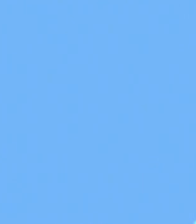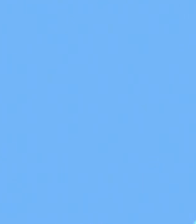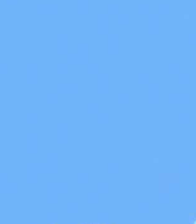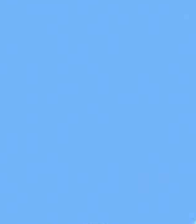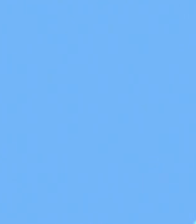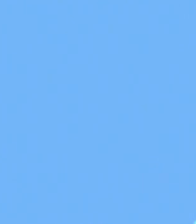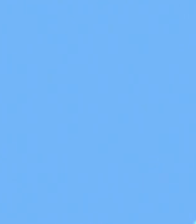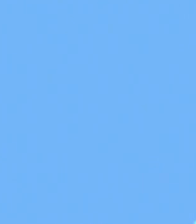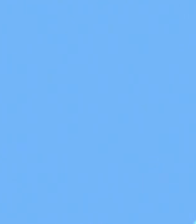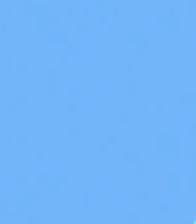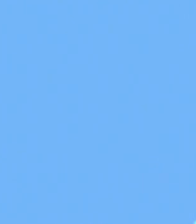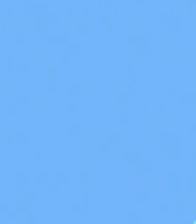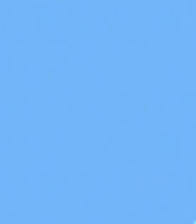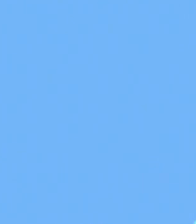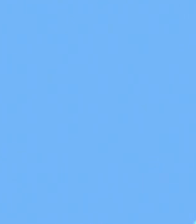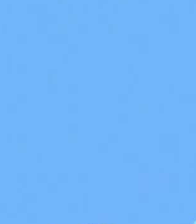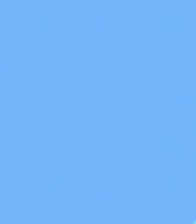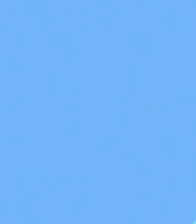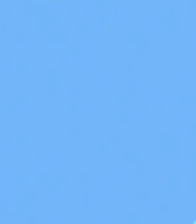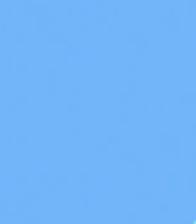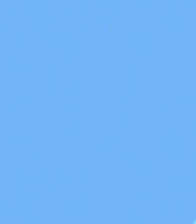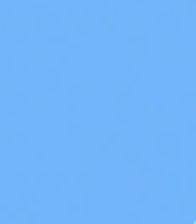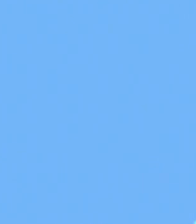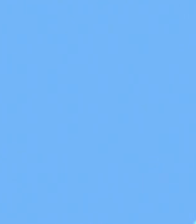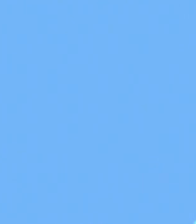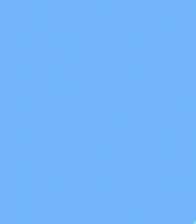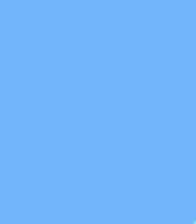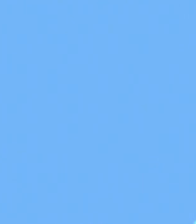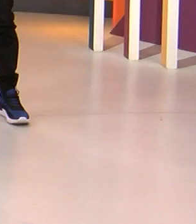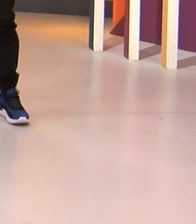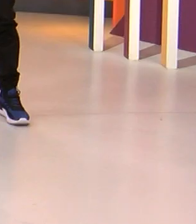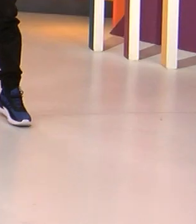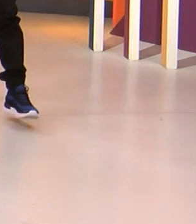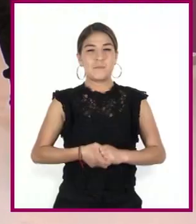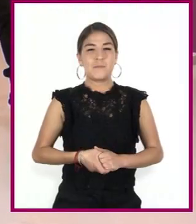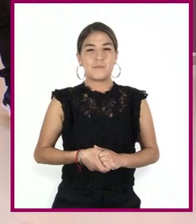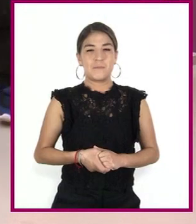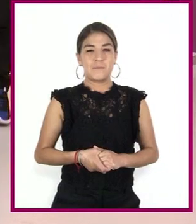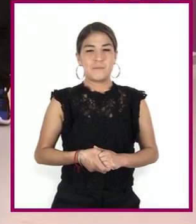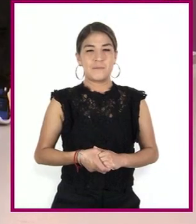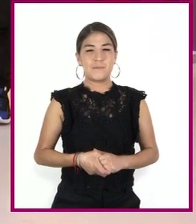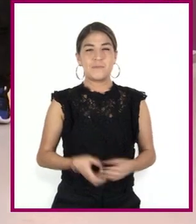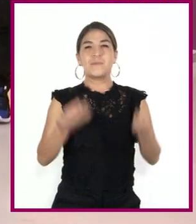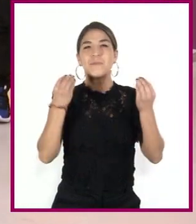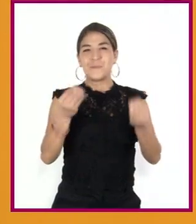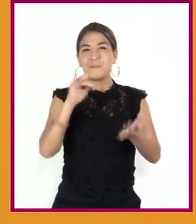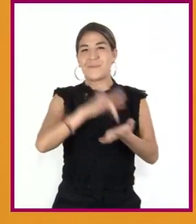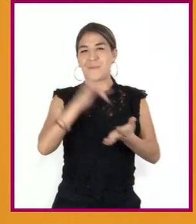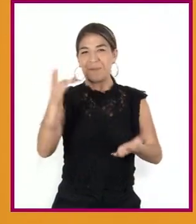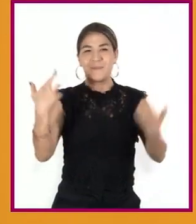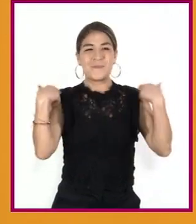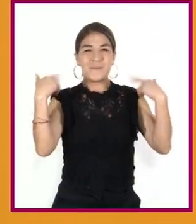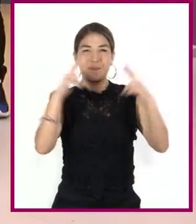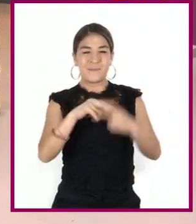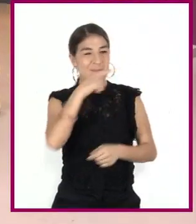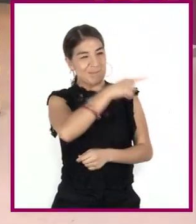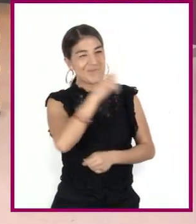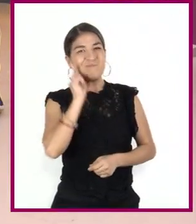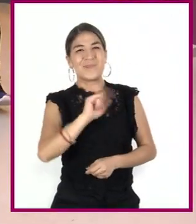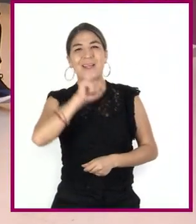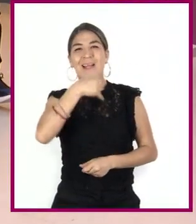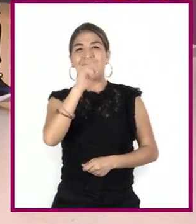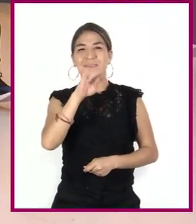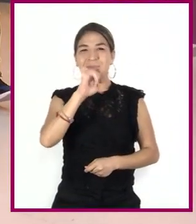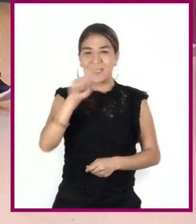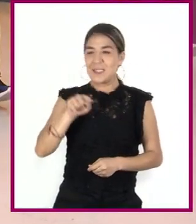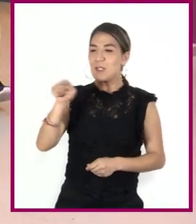Patines, palo de escoba, una pelota antiestrés. Muchas gracias a las profesoras Jazmín y Xochitl por su presencia.